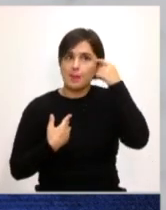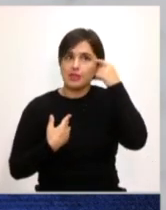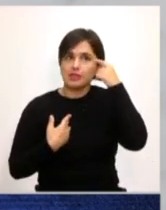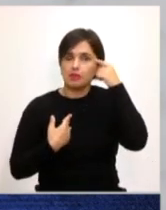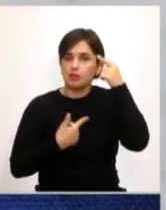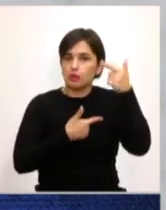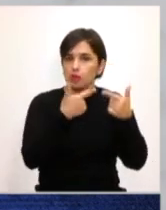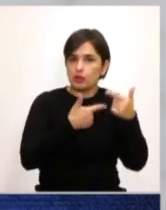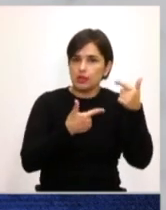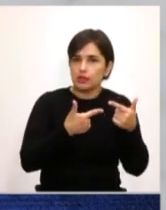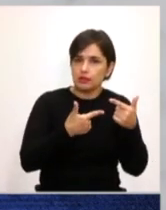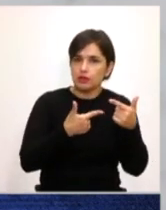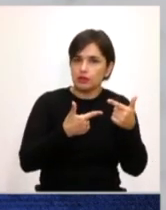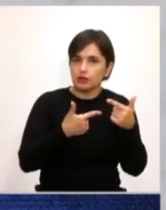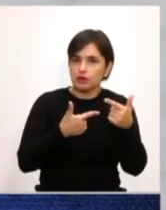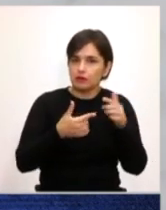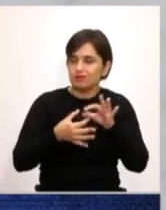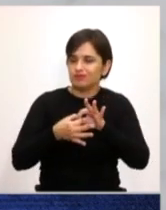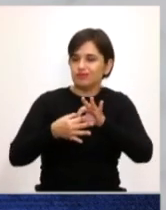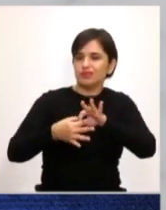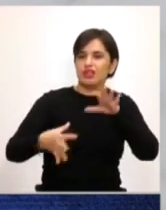y desancladas de la realidad.